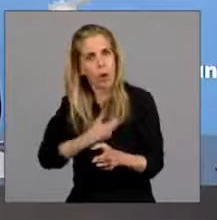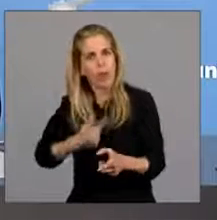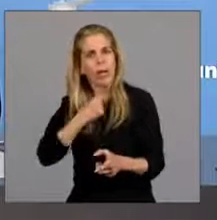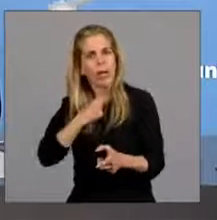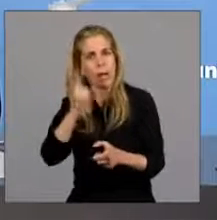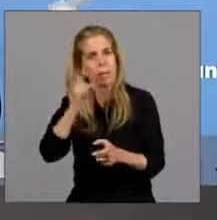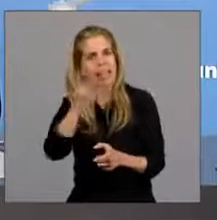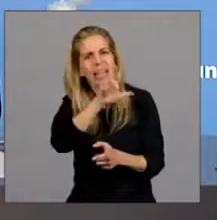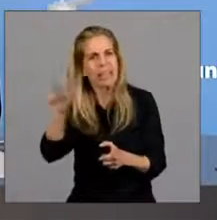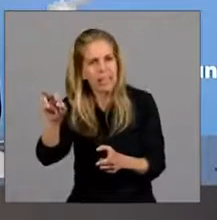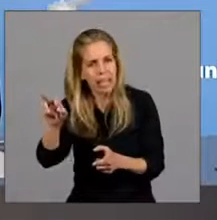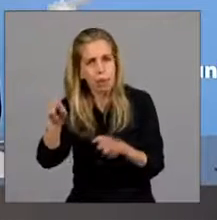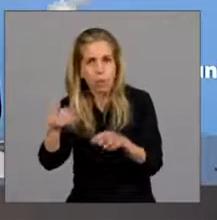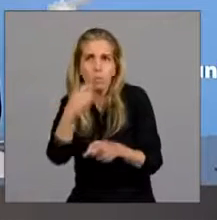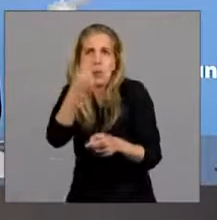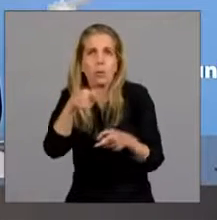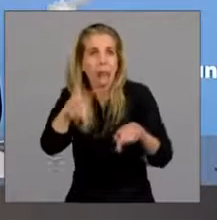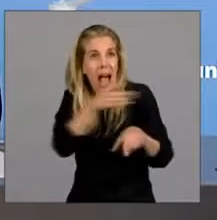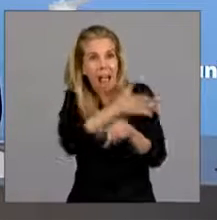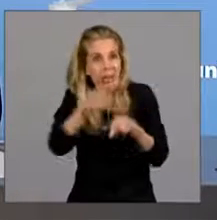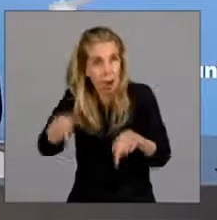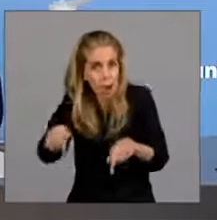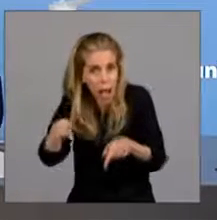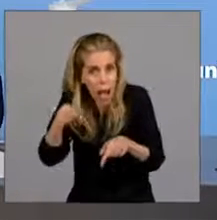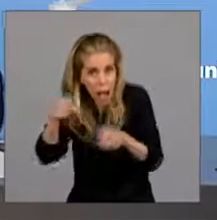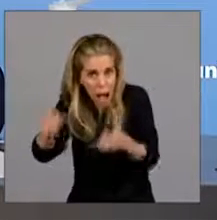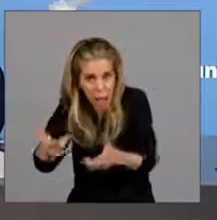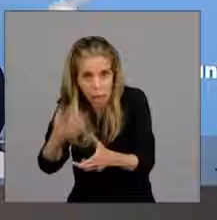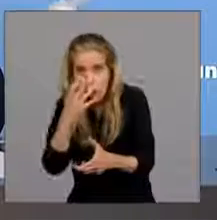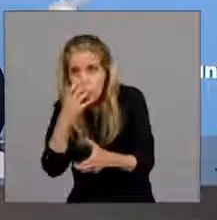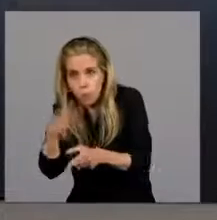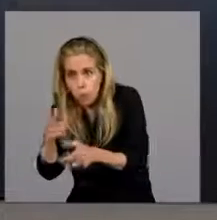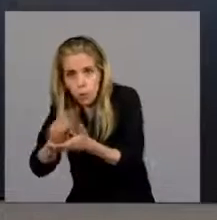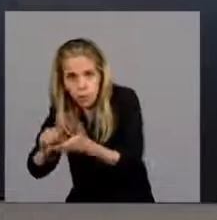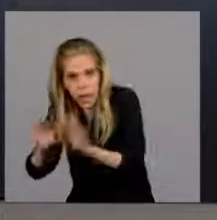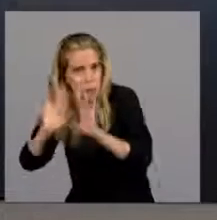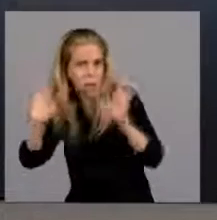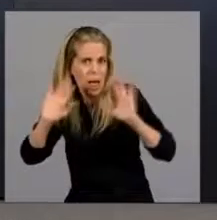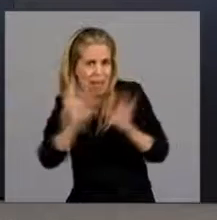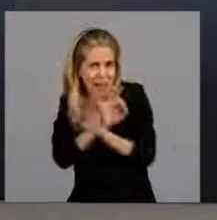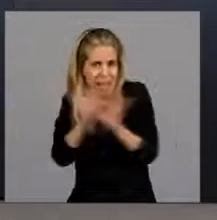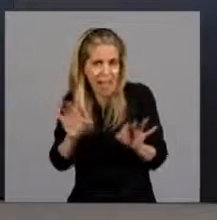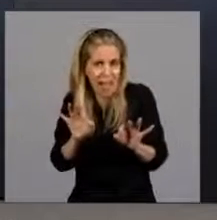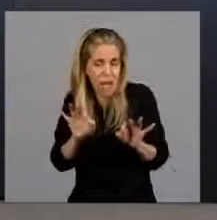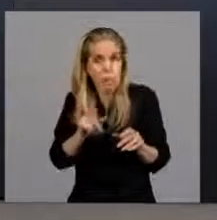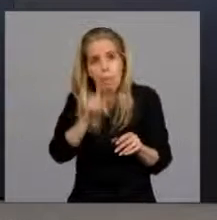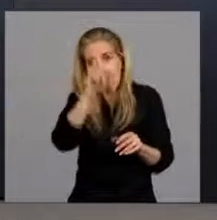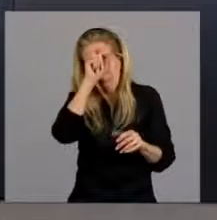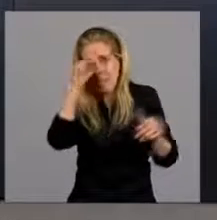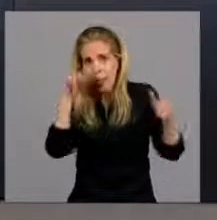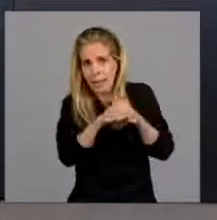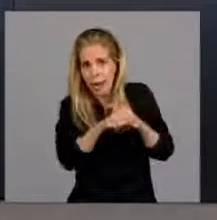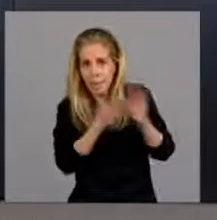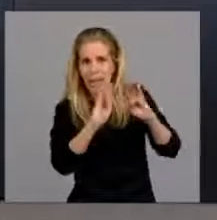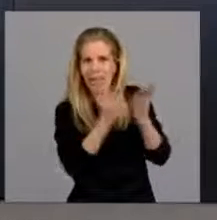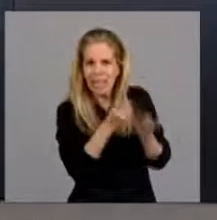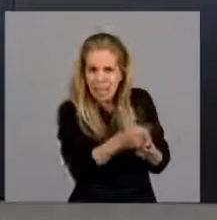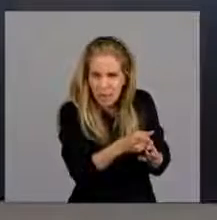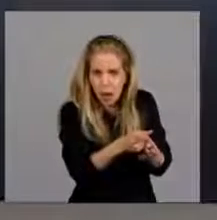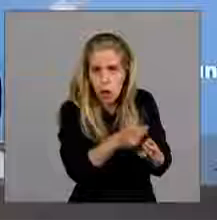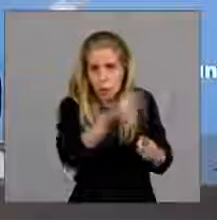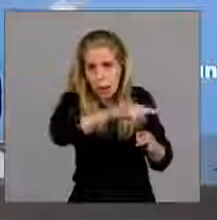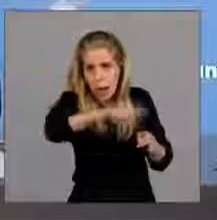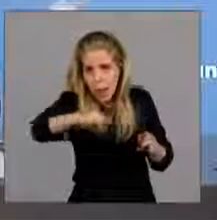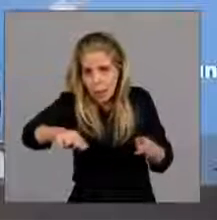cuántos respiradores estás usando? Ninguno. ¿Y cuántas terapias? ¿Cuántas unidades de terapia intensiva